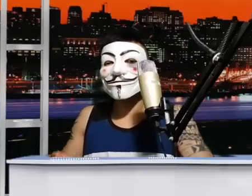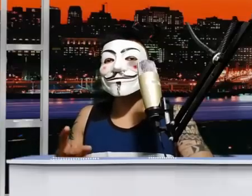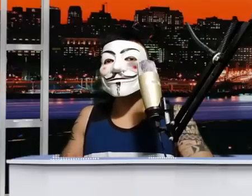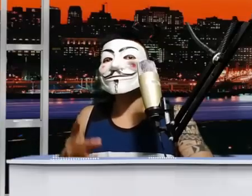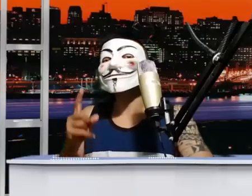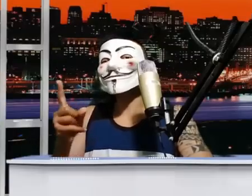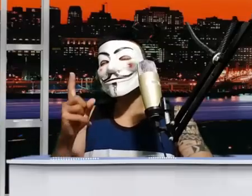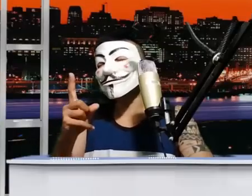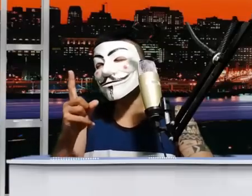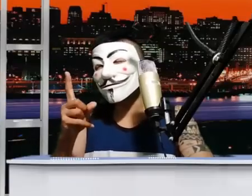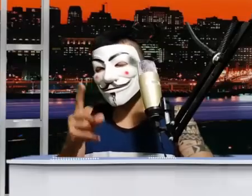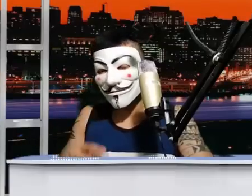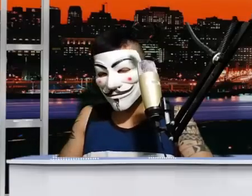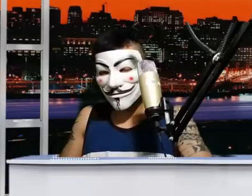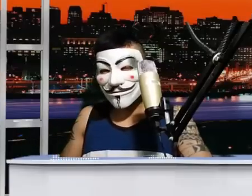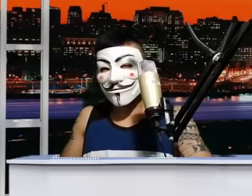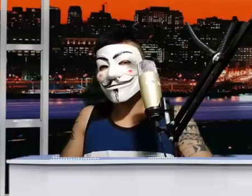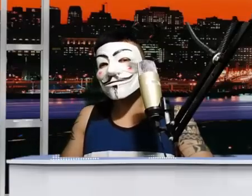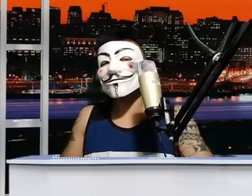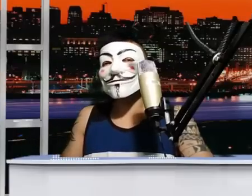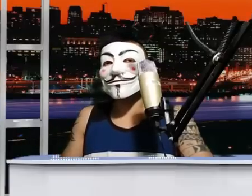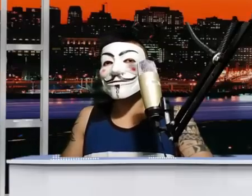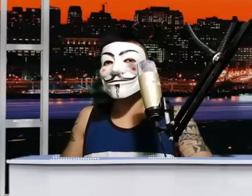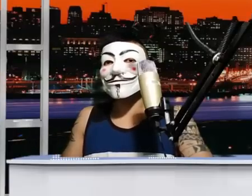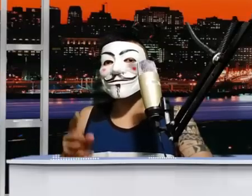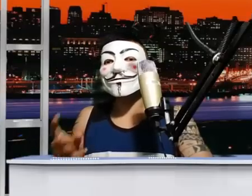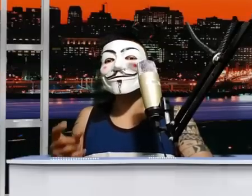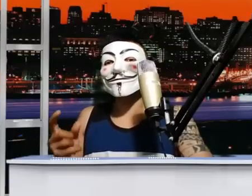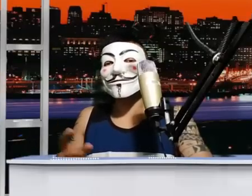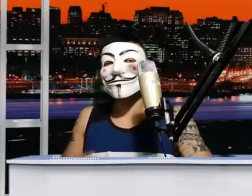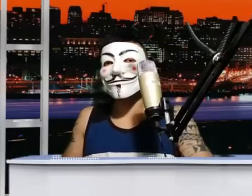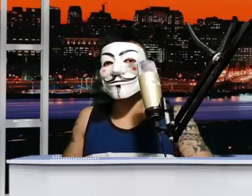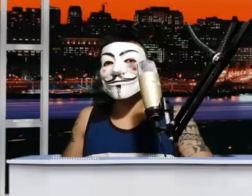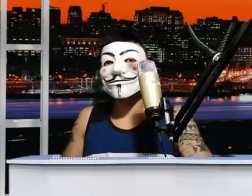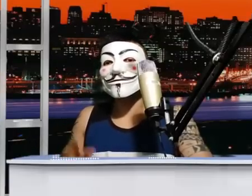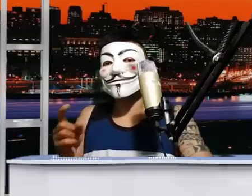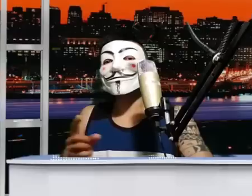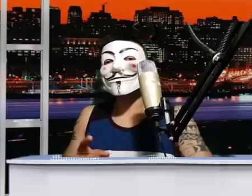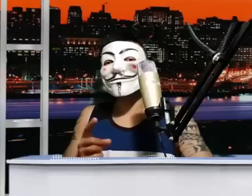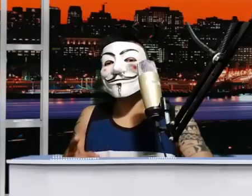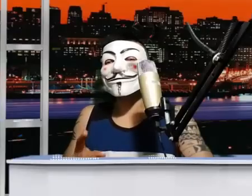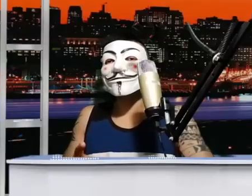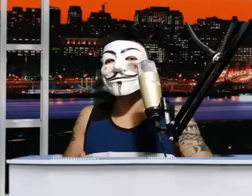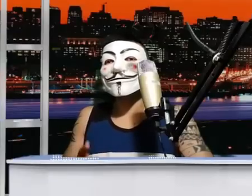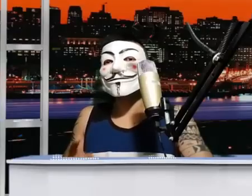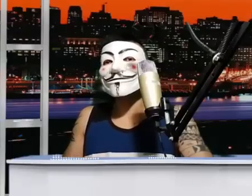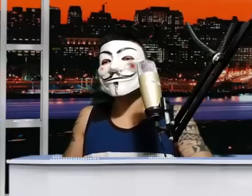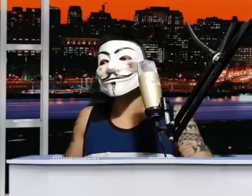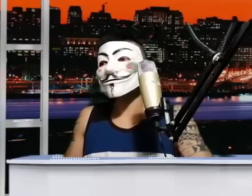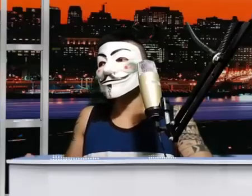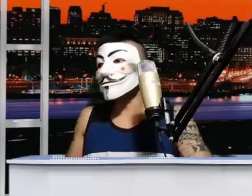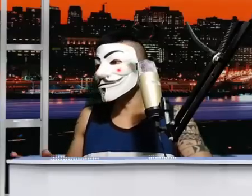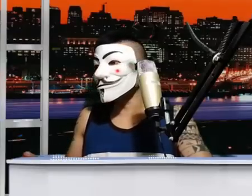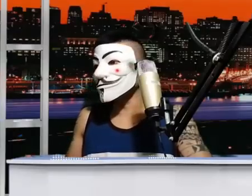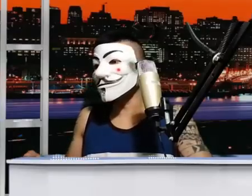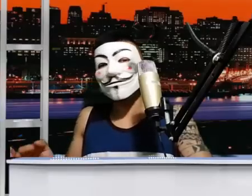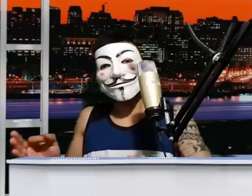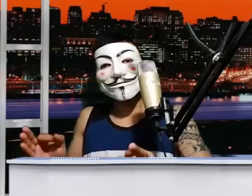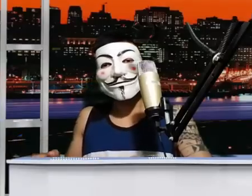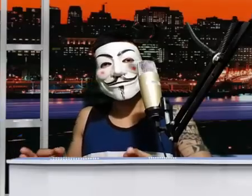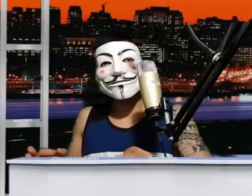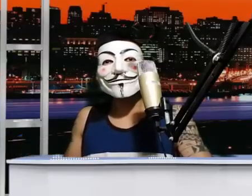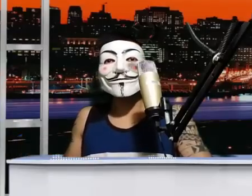Romero no tenía ni un carro, así como se los mencioné en el video pasado, y también salió a decir de que él no